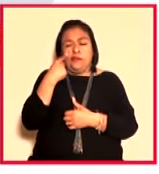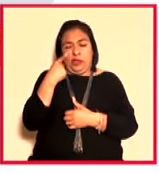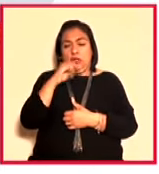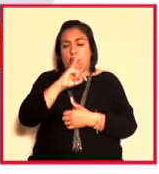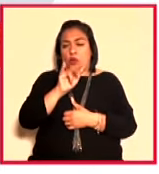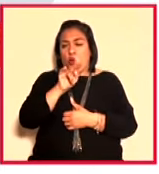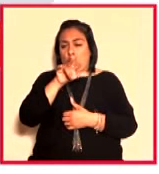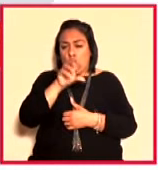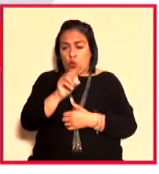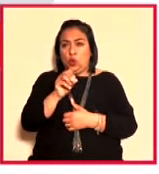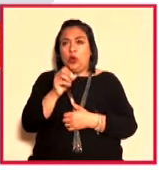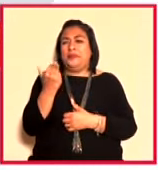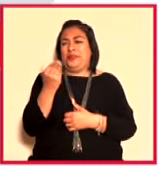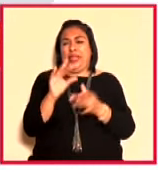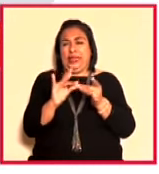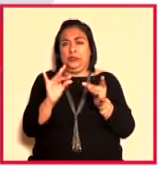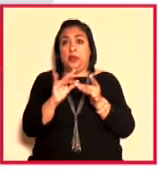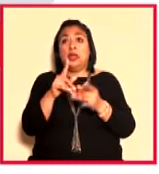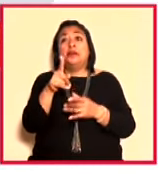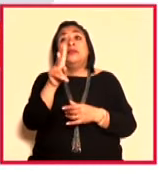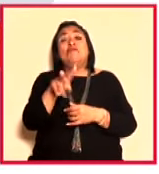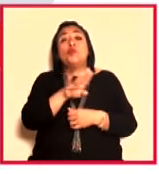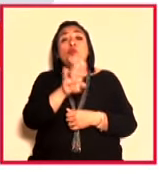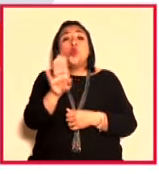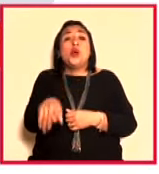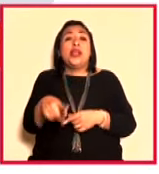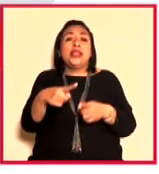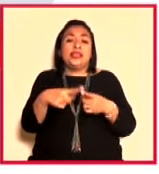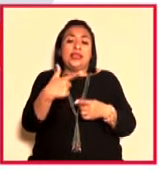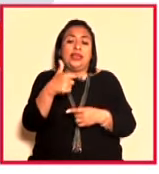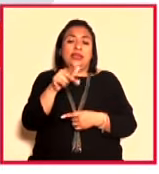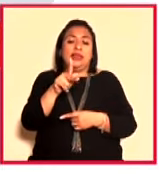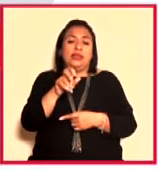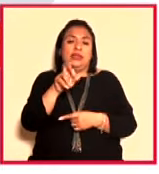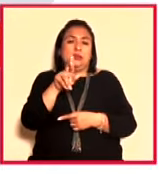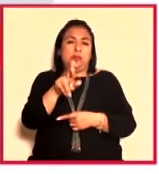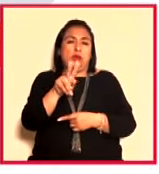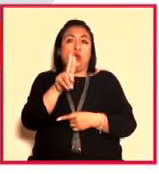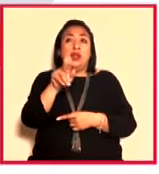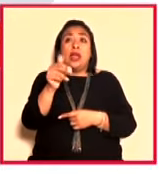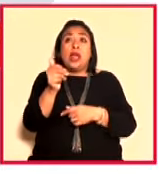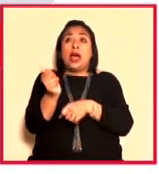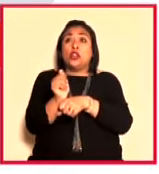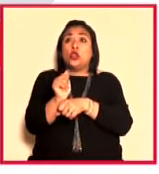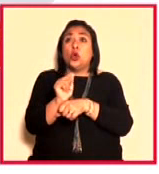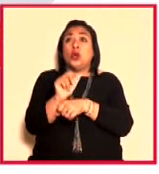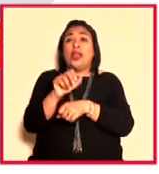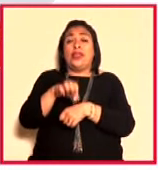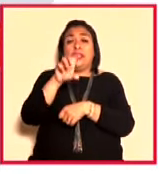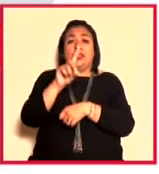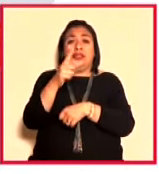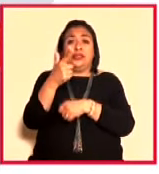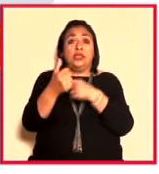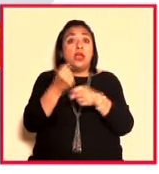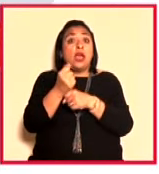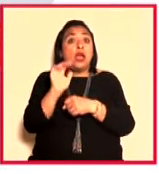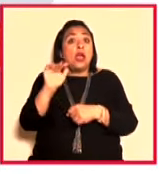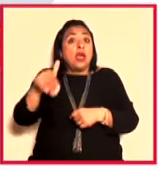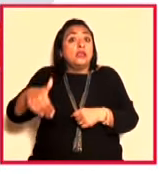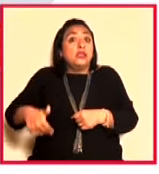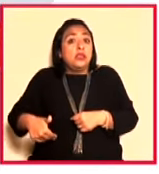que comentábamos hace ratito, el lamentable fallecimiento de Gaspard Ulliel, actor de 37 años, francés, en un accidente en los